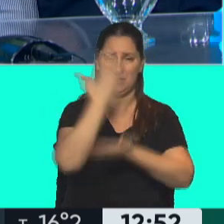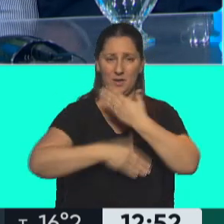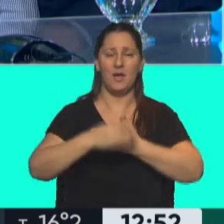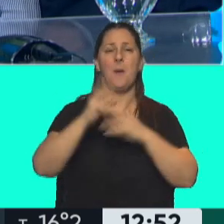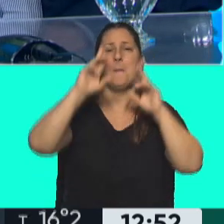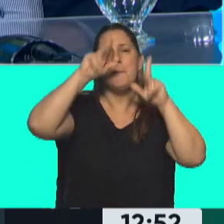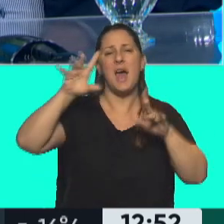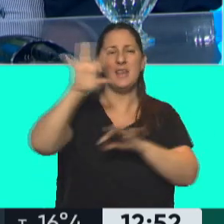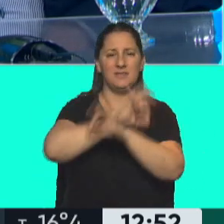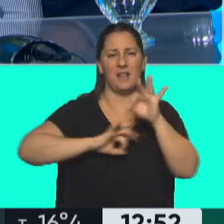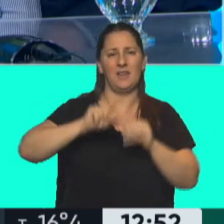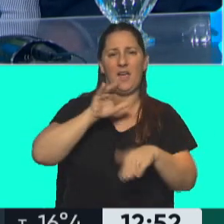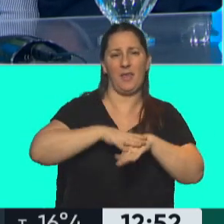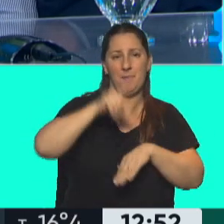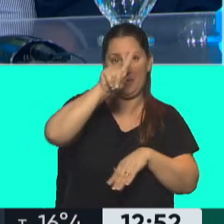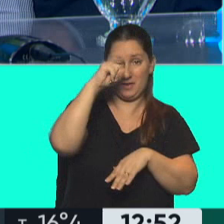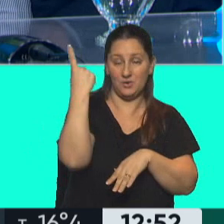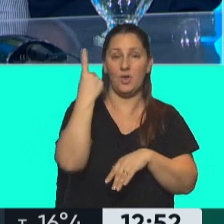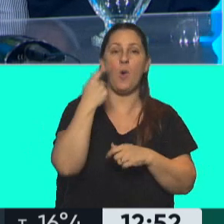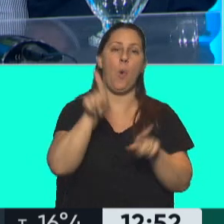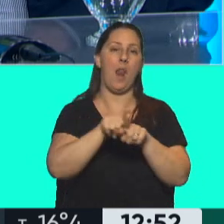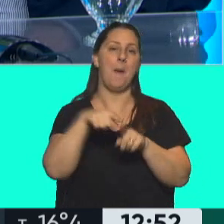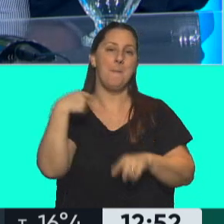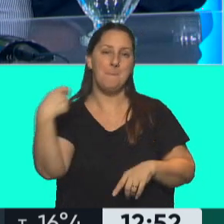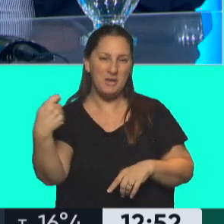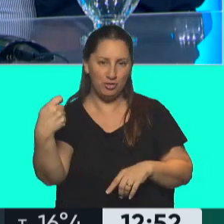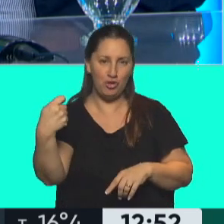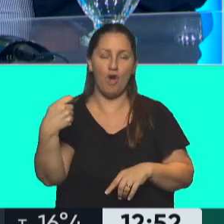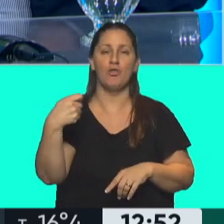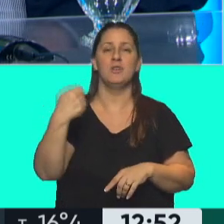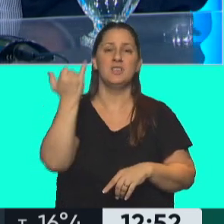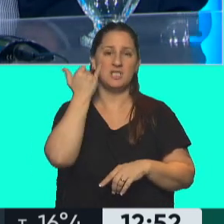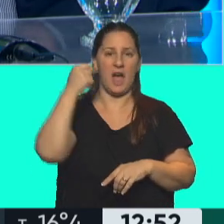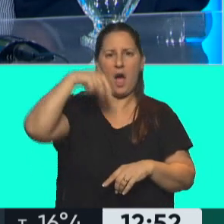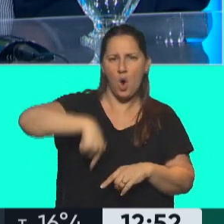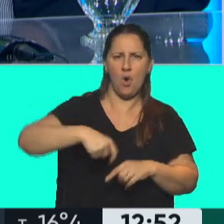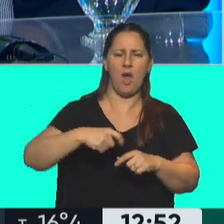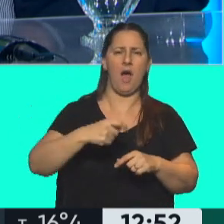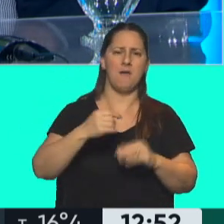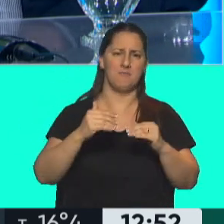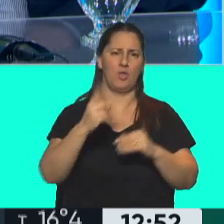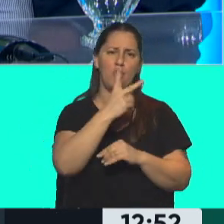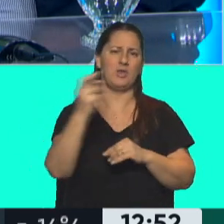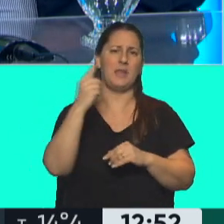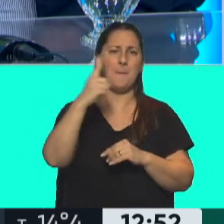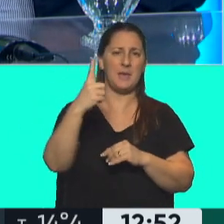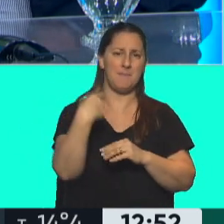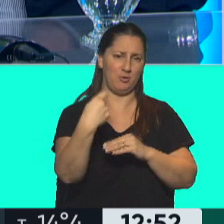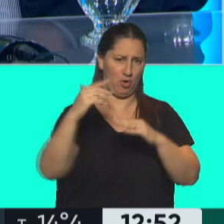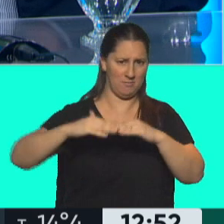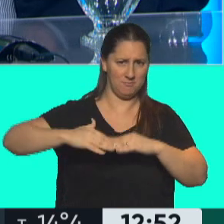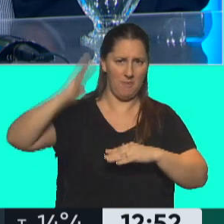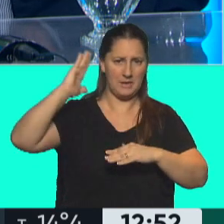públicas concretas que dependen de la agencia, como las pensiones, que ya alcanzamos o superamos las 200.000